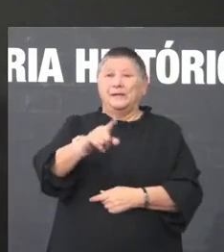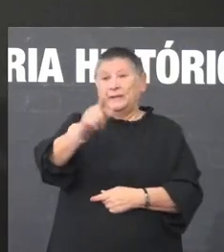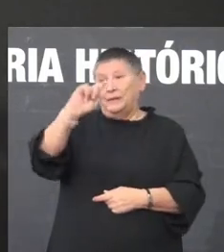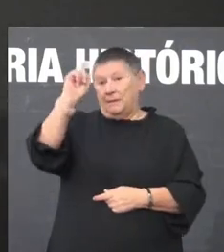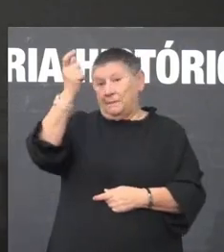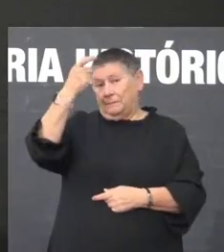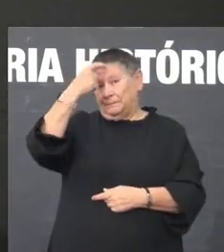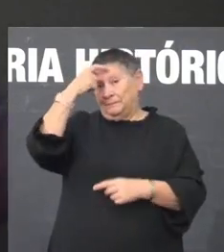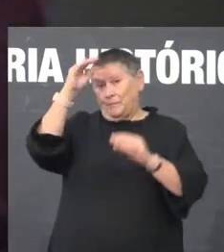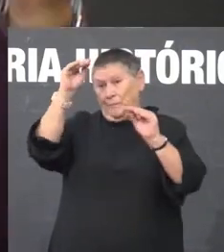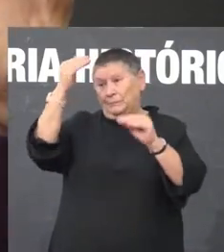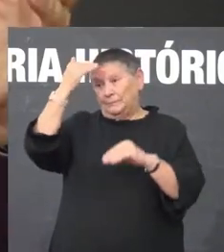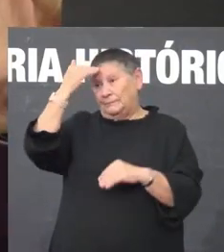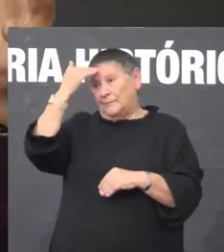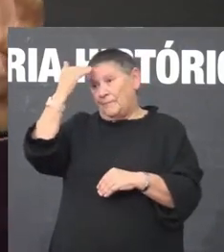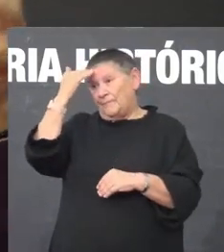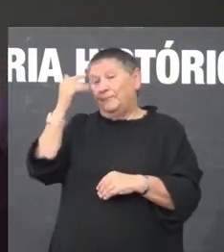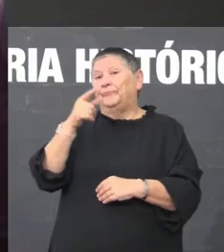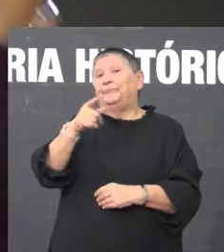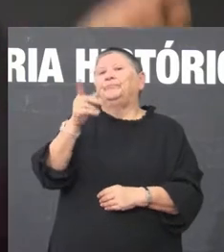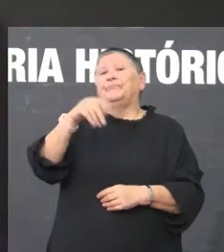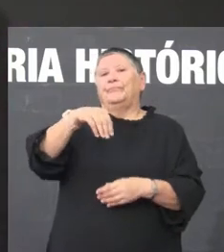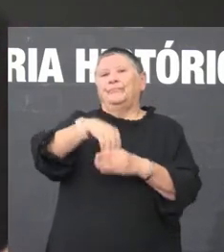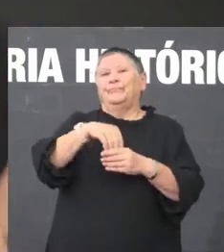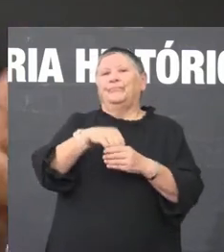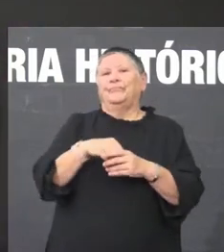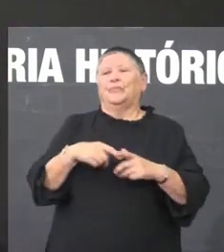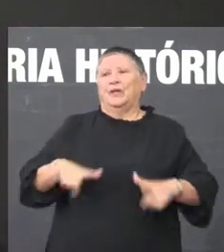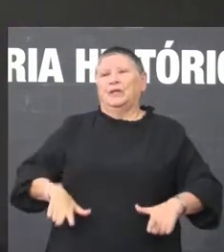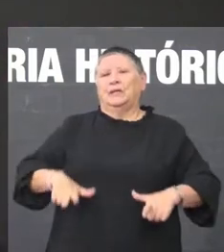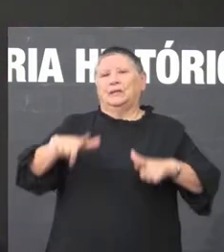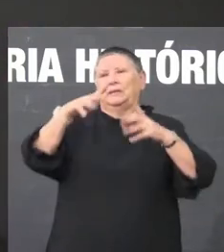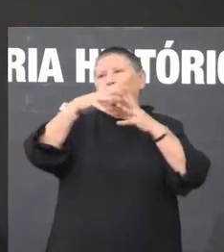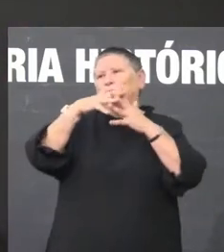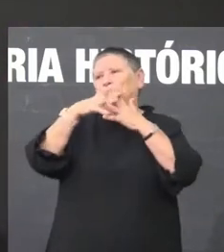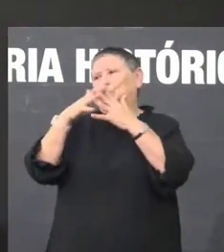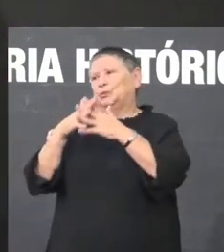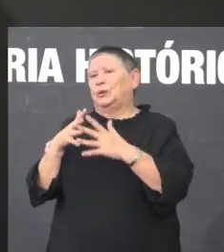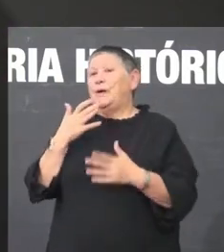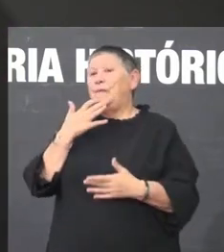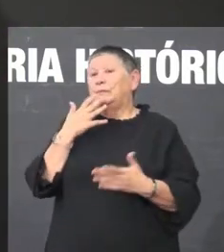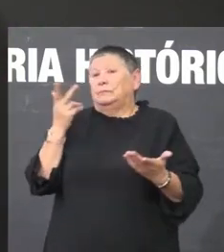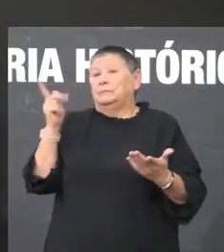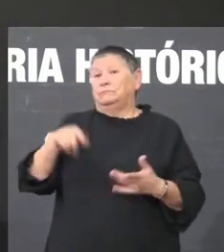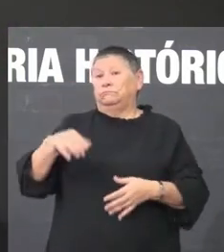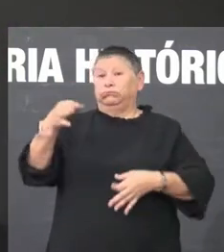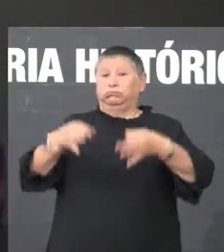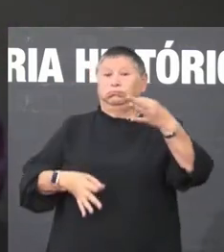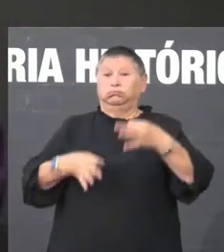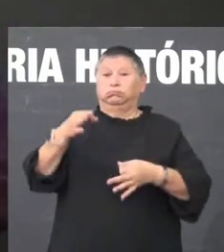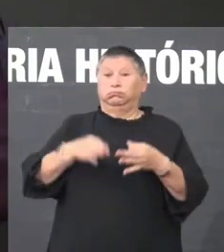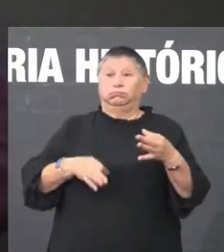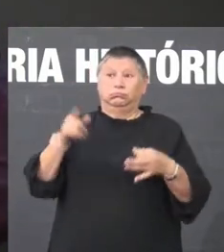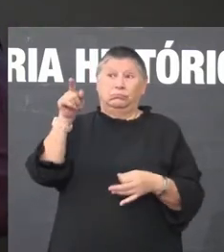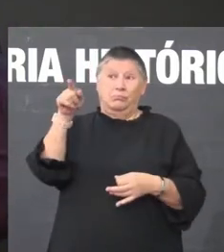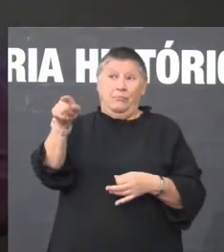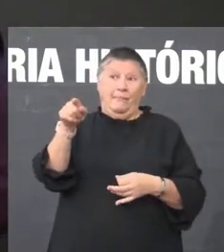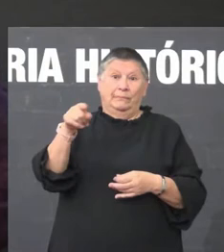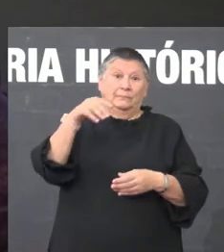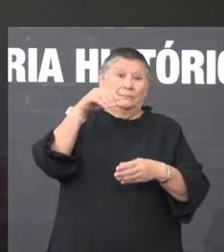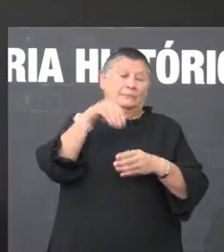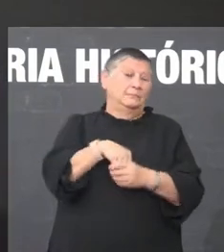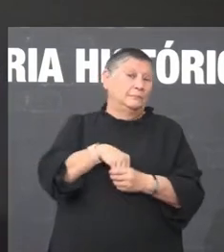mentalidad está también en las otras estructuras, incluidas, por ejemplo, las judiciales. Entonces, esto de constitucionalismo, entendiéndolo